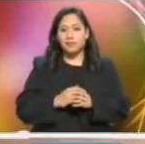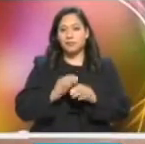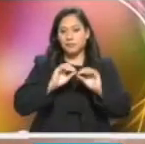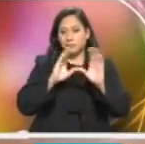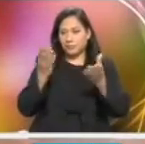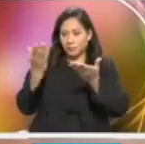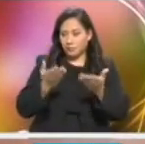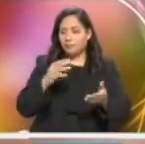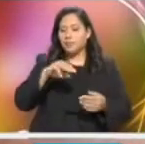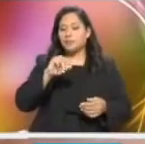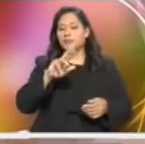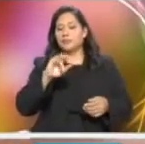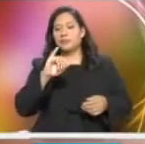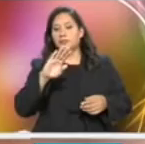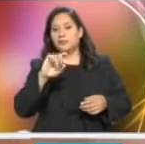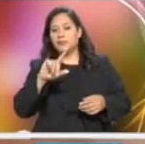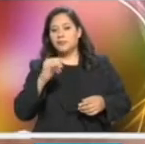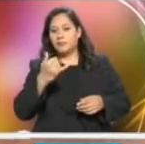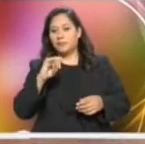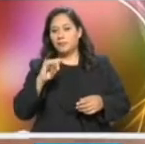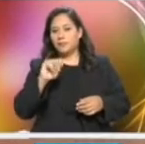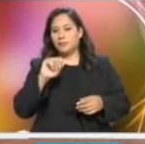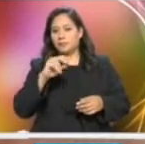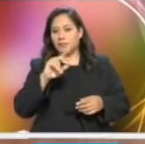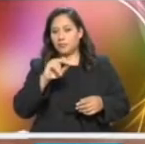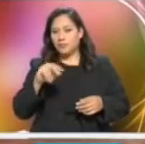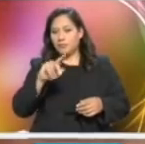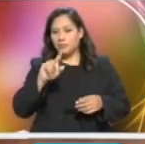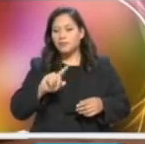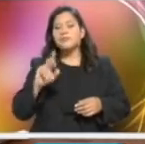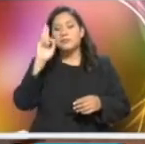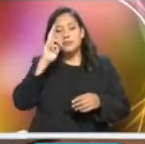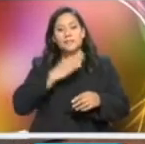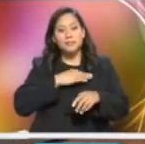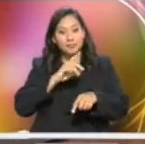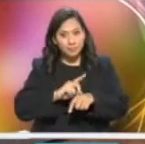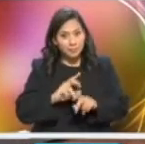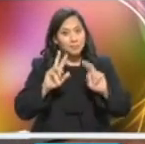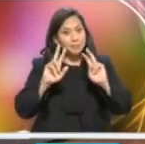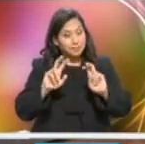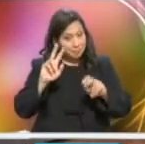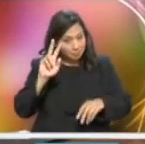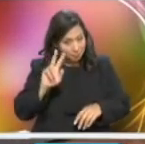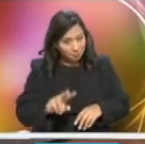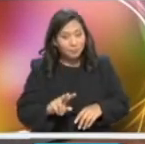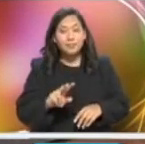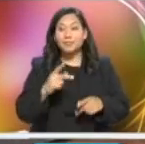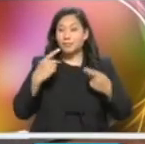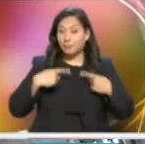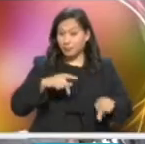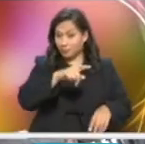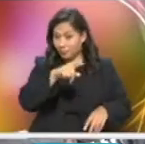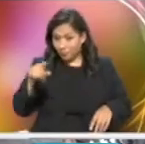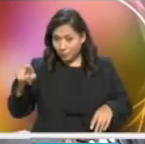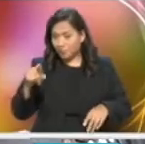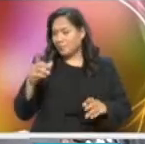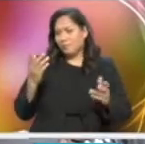por supuesto está aquí con nosotros Maribel Yáñez. ¿Cómo estás, Maribel? Hola, muy buen día. Oye, un tema de verdad que aunque la gente